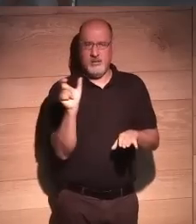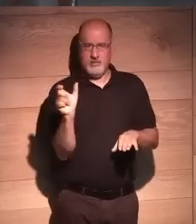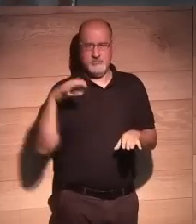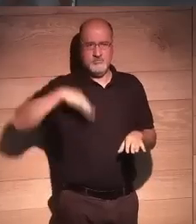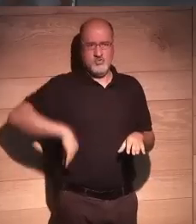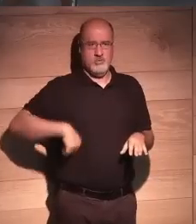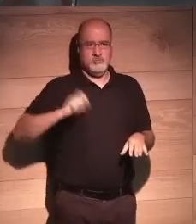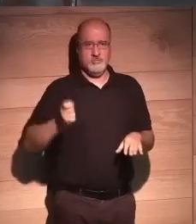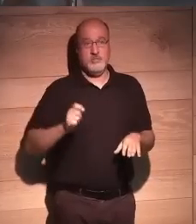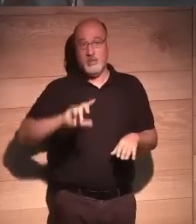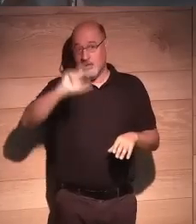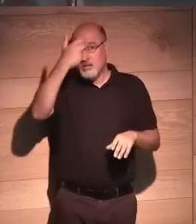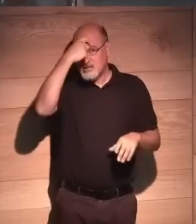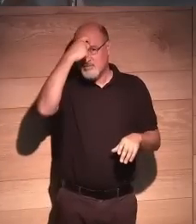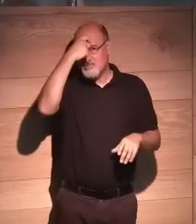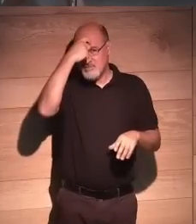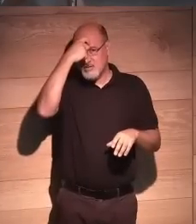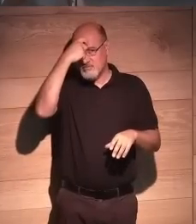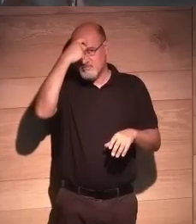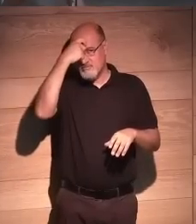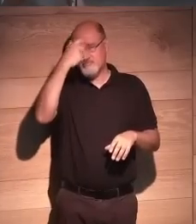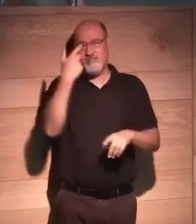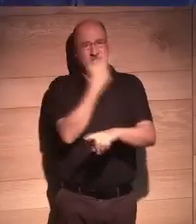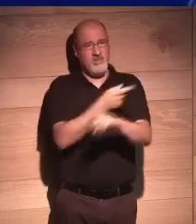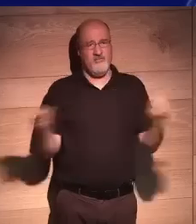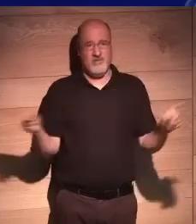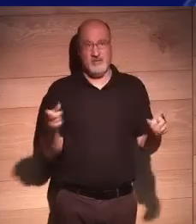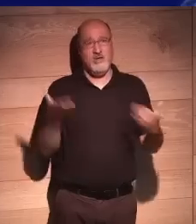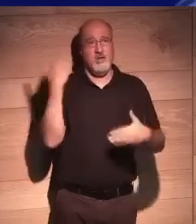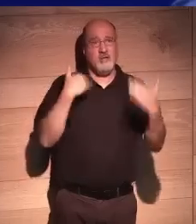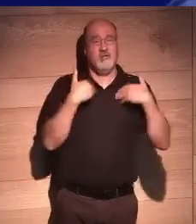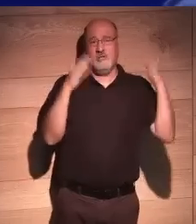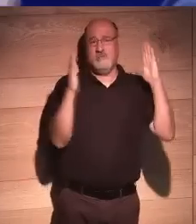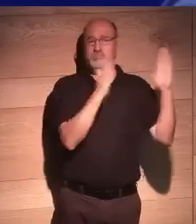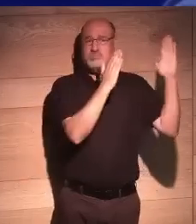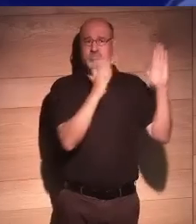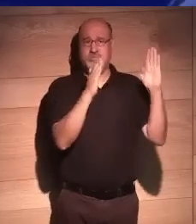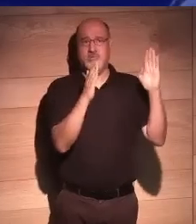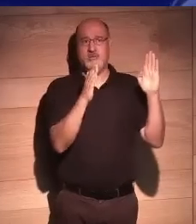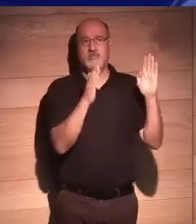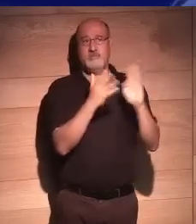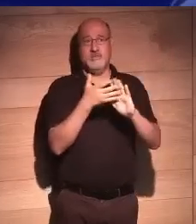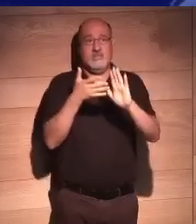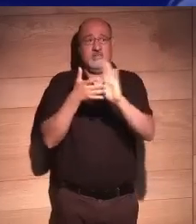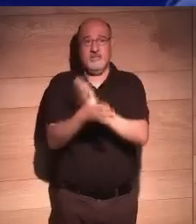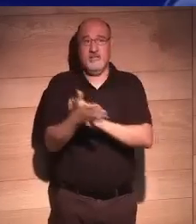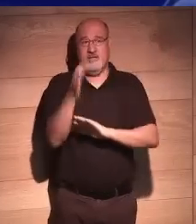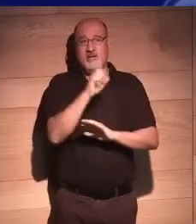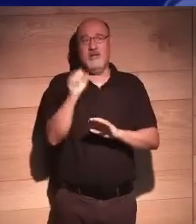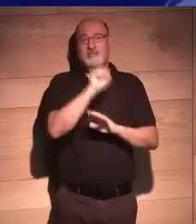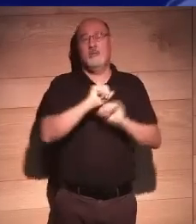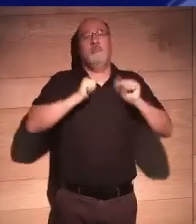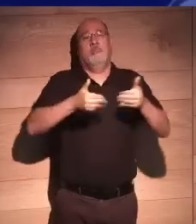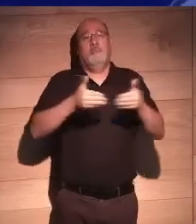no, hay diferencias de concepciones distintas, Sí. ¿no? Yo pertenezco, pues como ya tú me lo has explicado, pues a